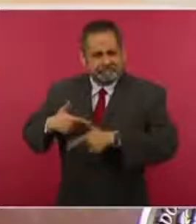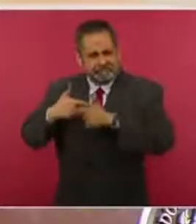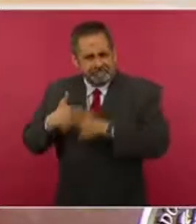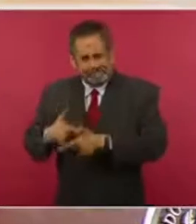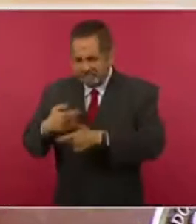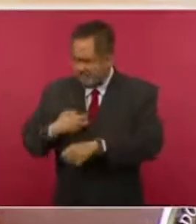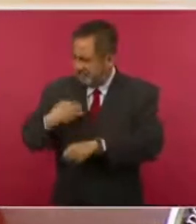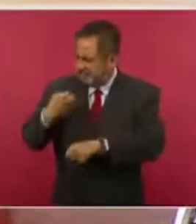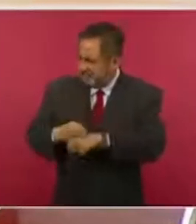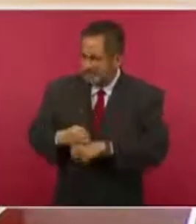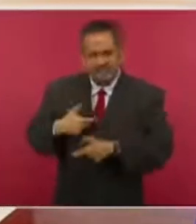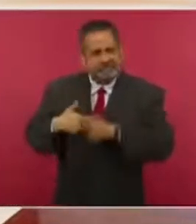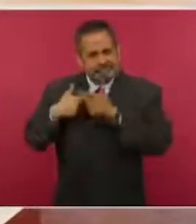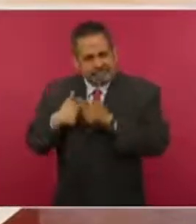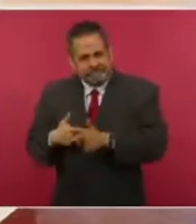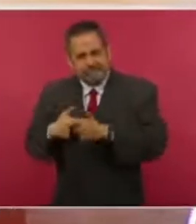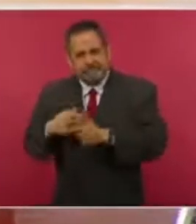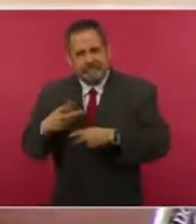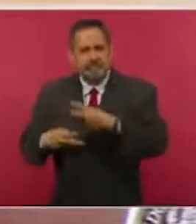tercos,